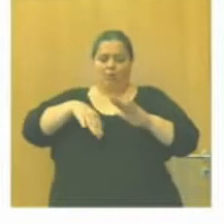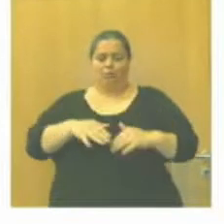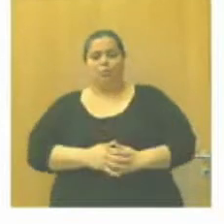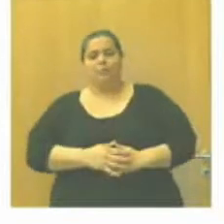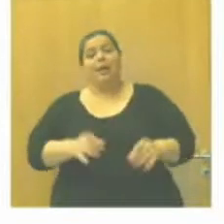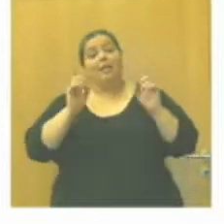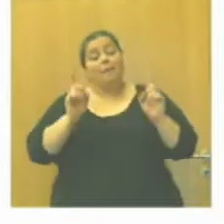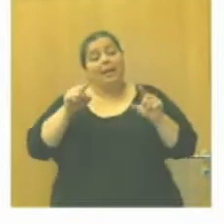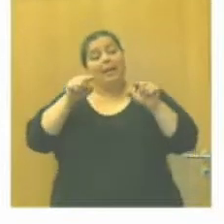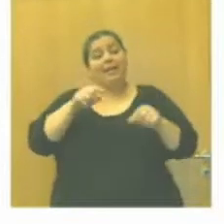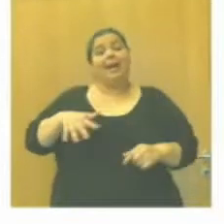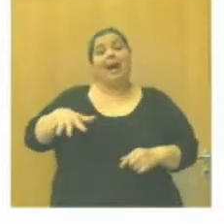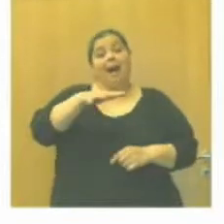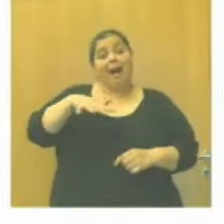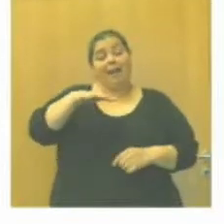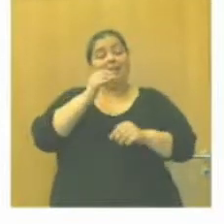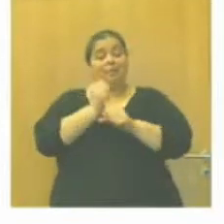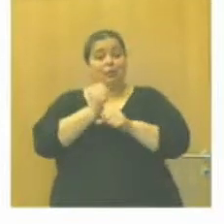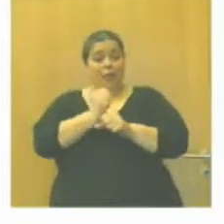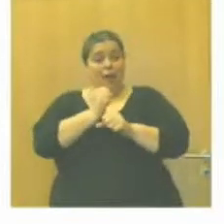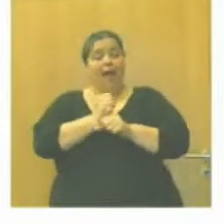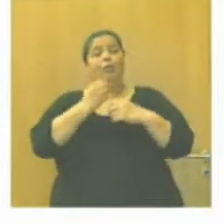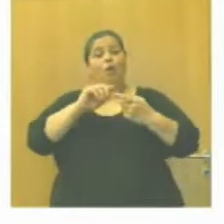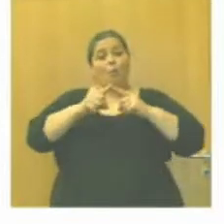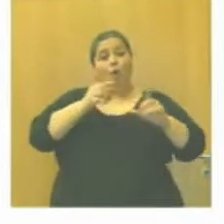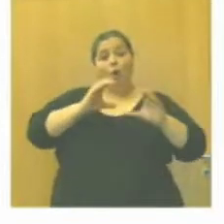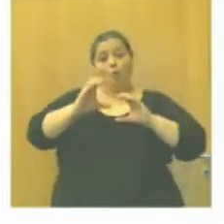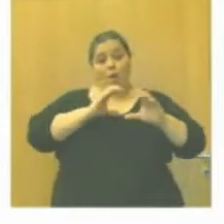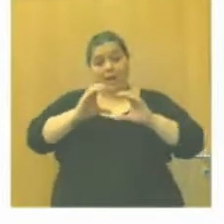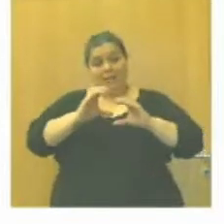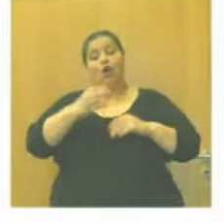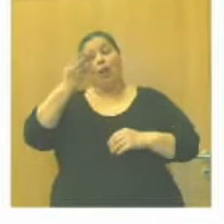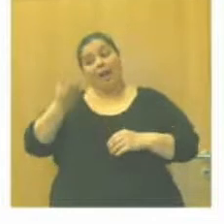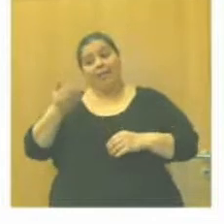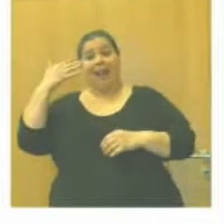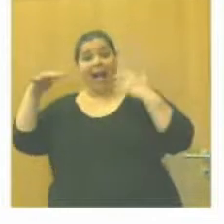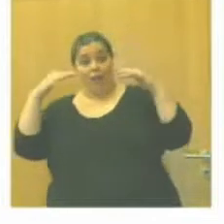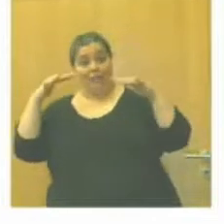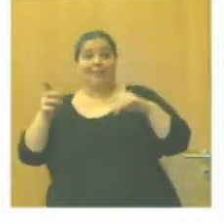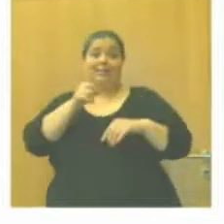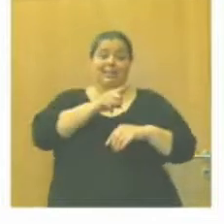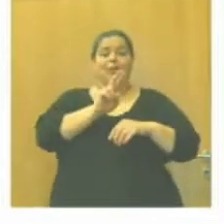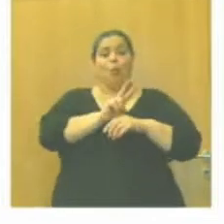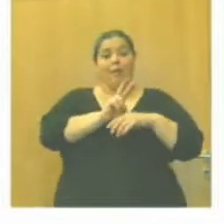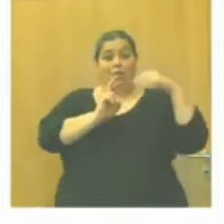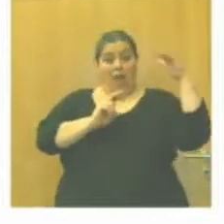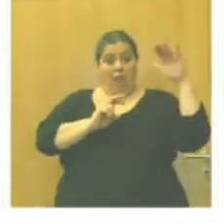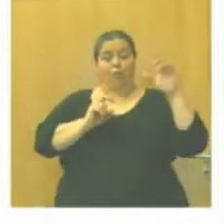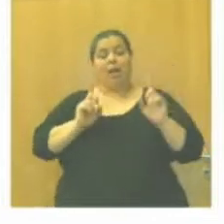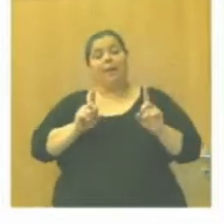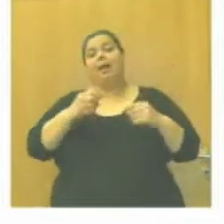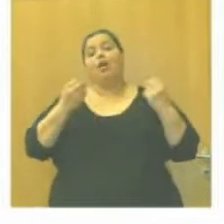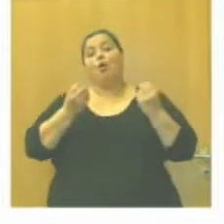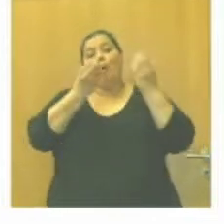en esta área estamos trabajando la relación y la comunicación entre cuidadores y el adolescente, el bienestar mental del